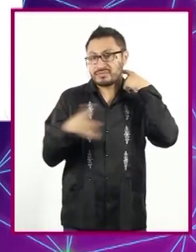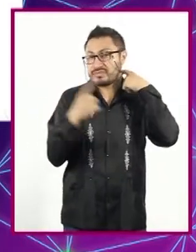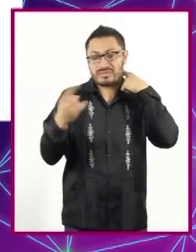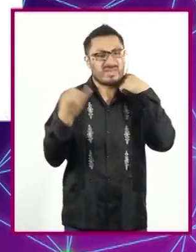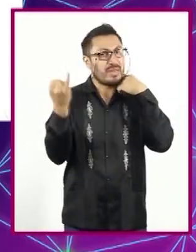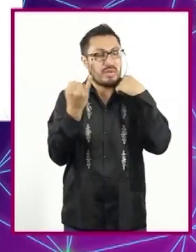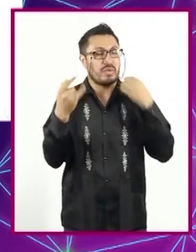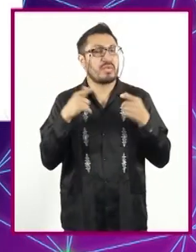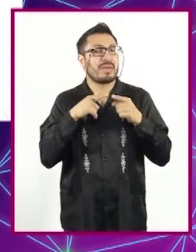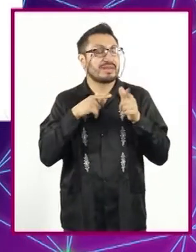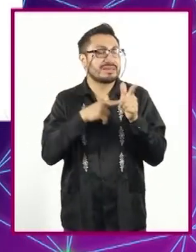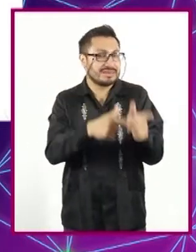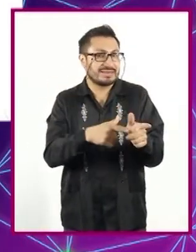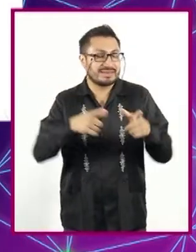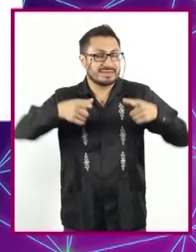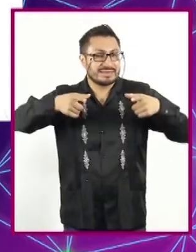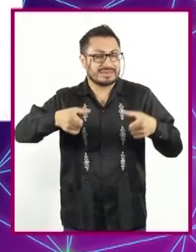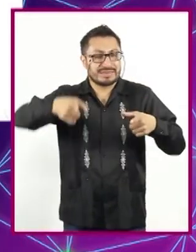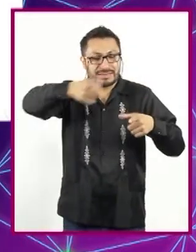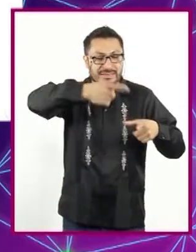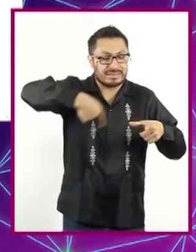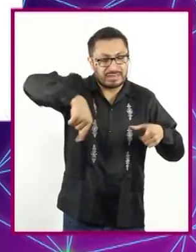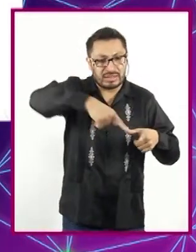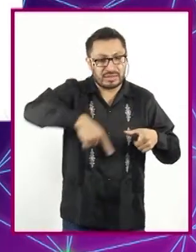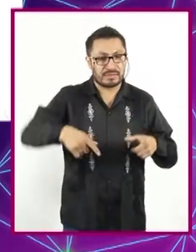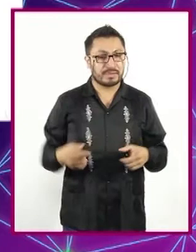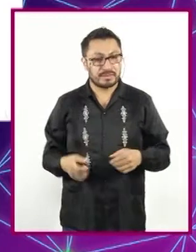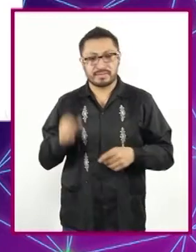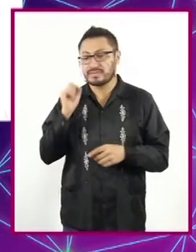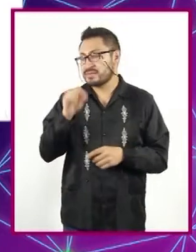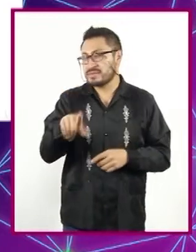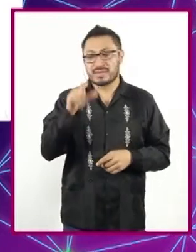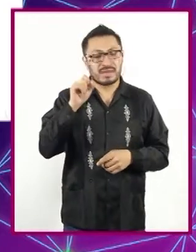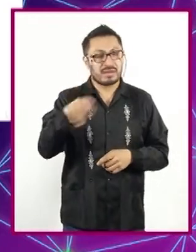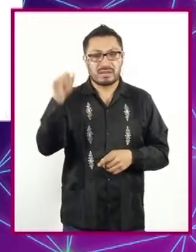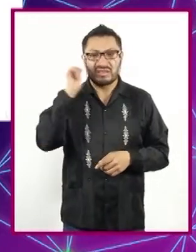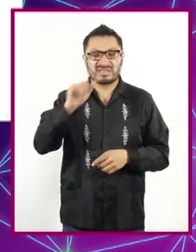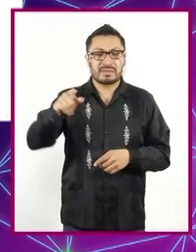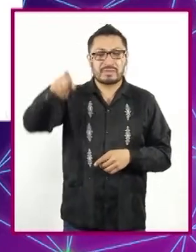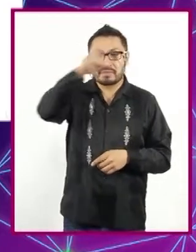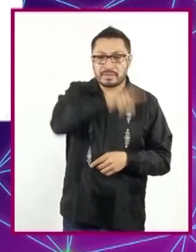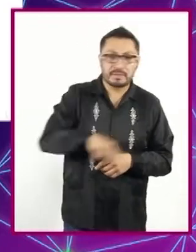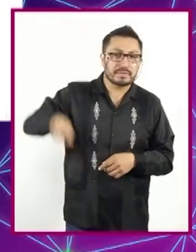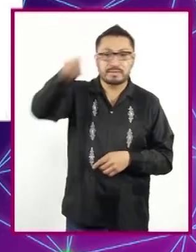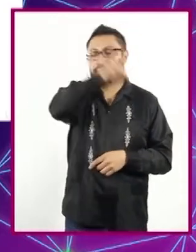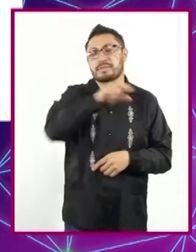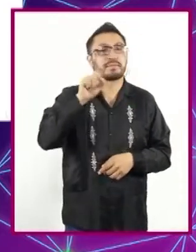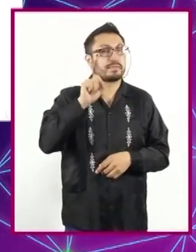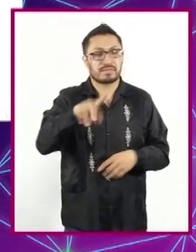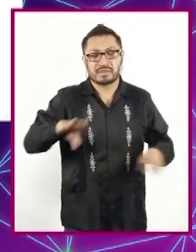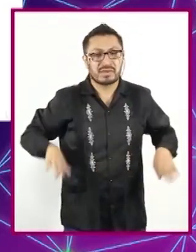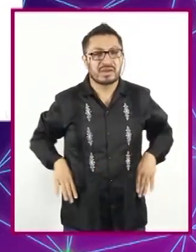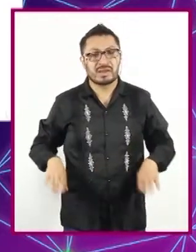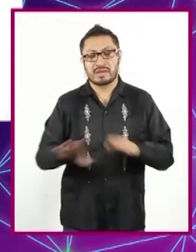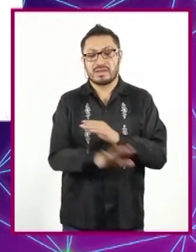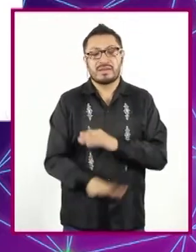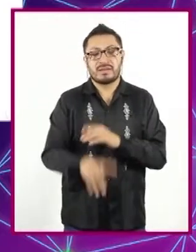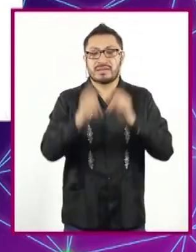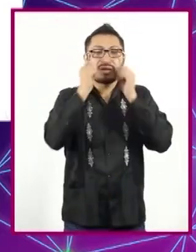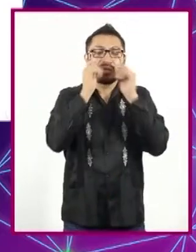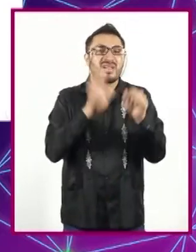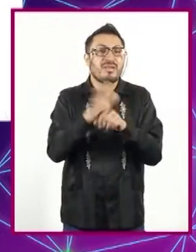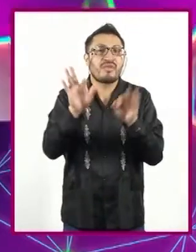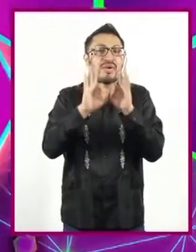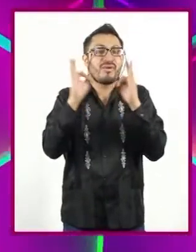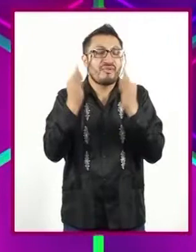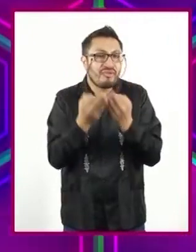permanece circular. La figura proyectada siempre será una circunferencia con las mismas dimensiones de la base, sin importar la figura de